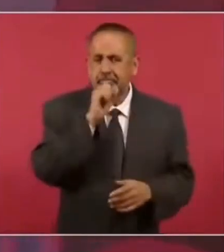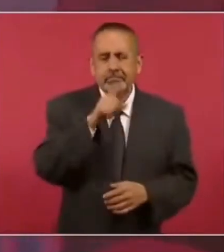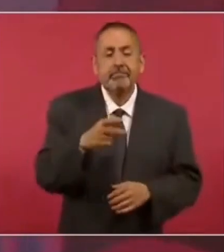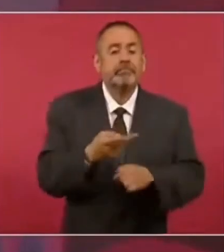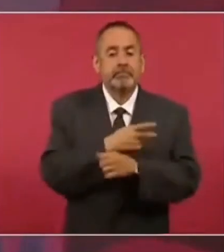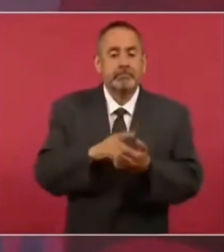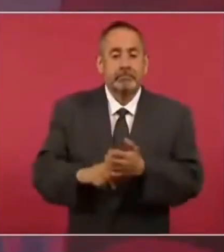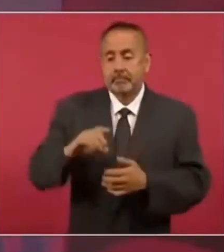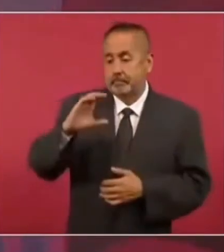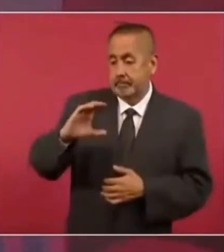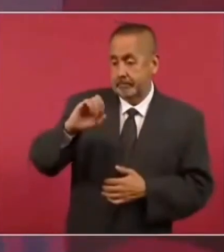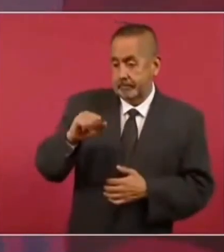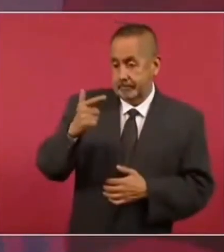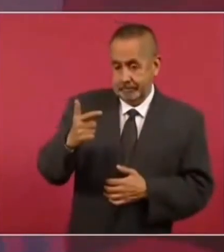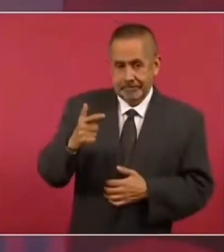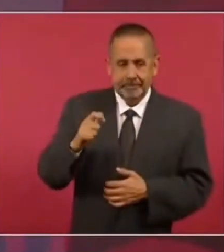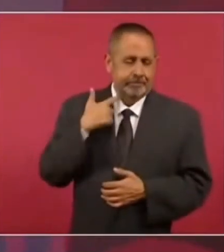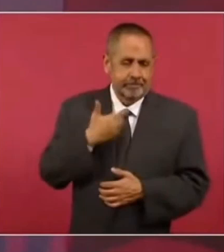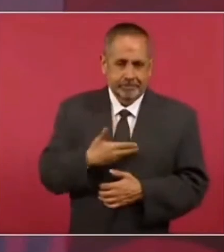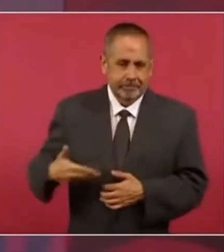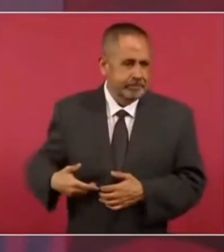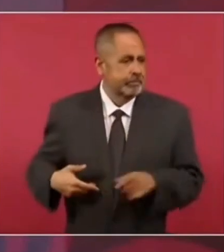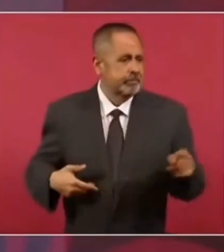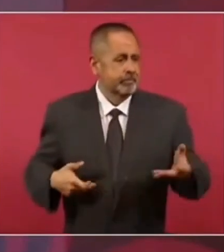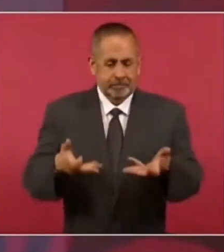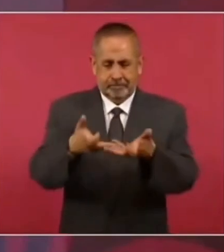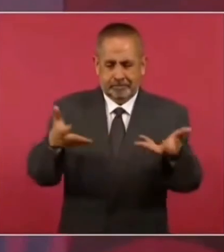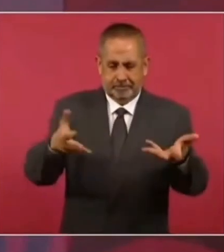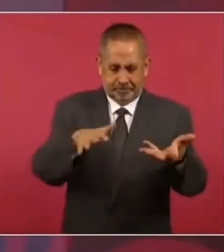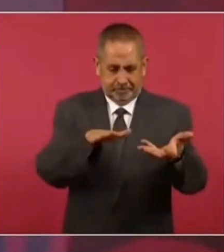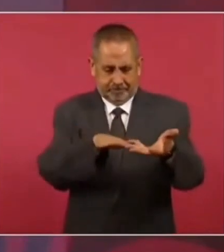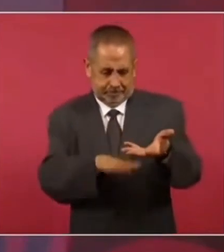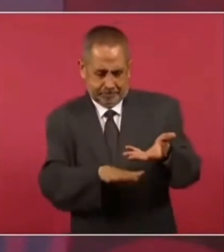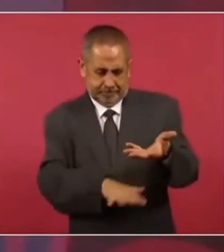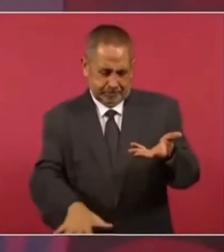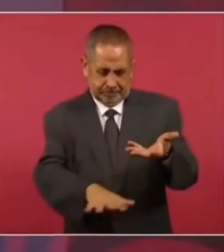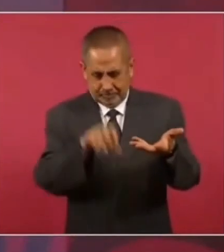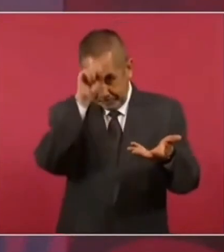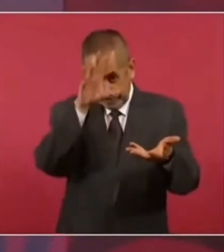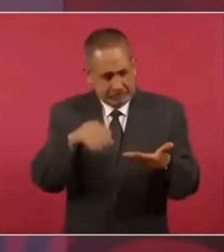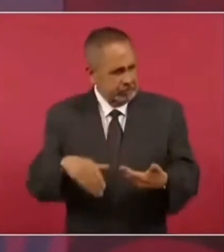Salinas entregó territorio minero.